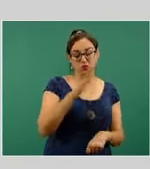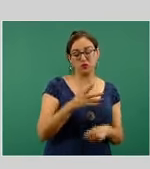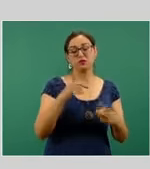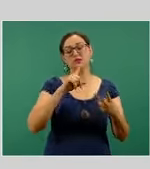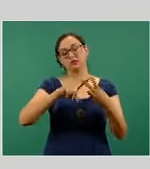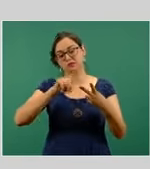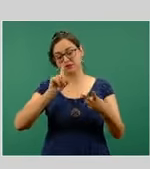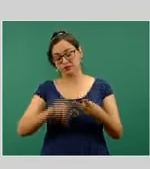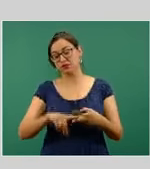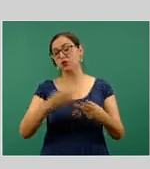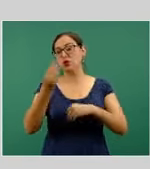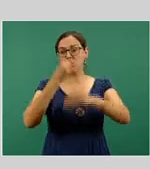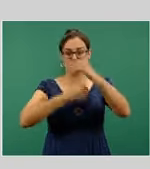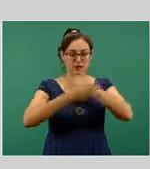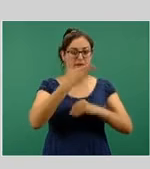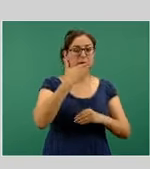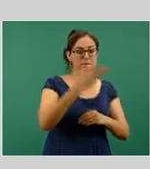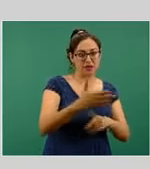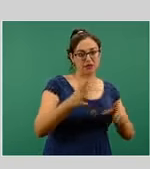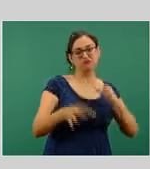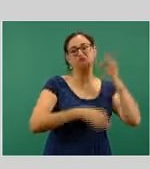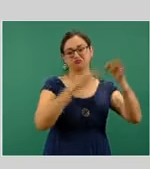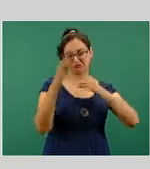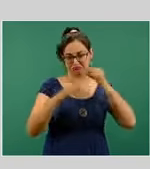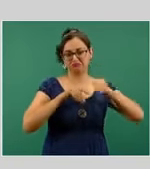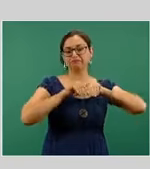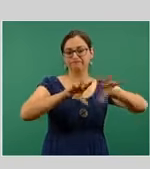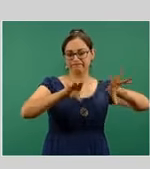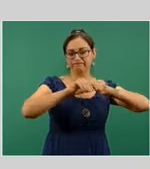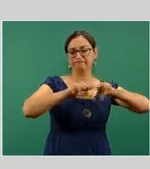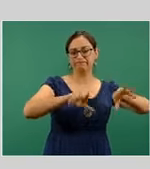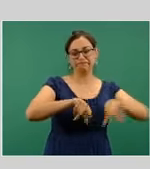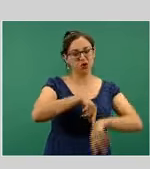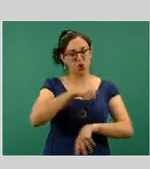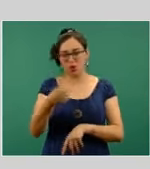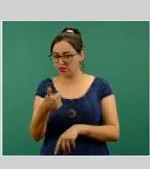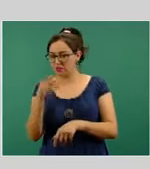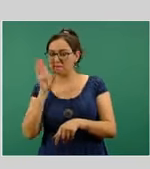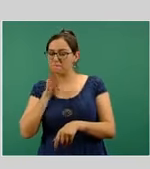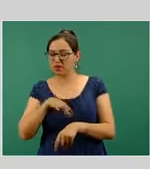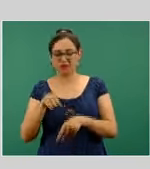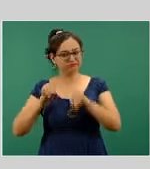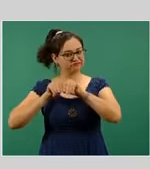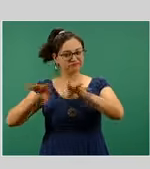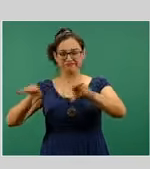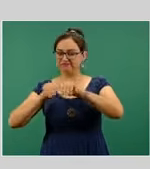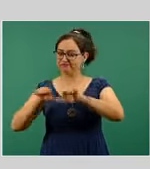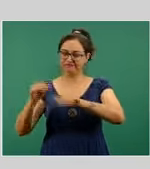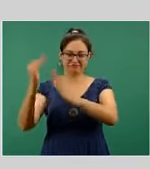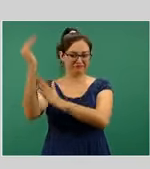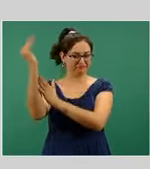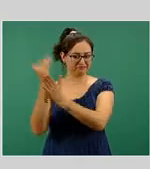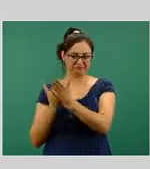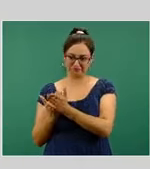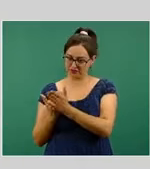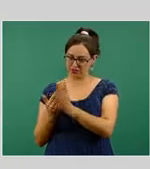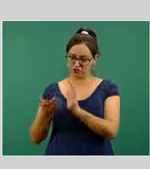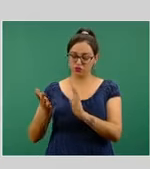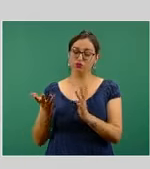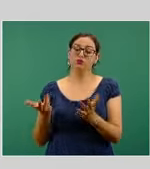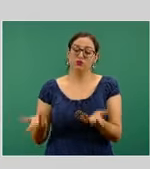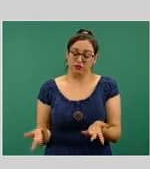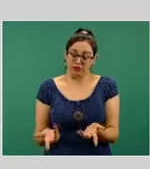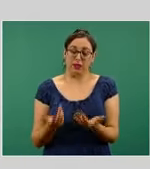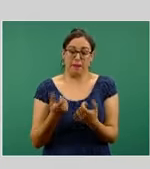orientación alimentaria, etcétera. Fortalecer las restricciones de publicidad de comida chatarra dirigida a población infantil. Por supuesto que